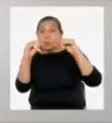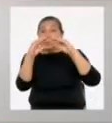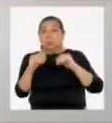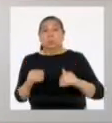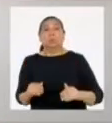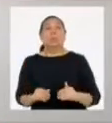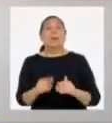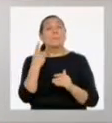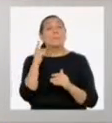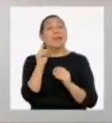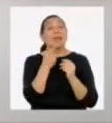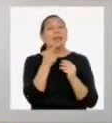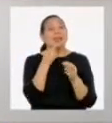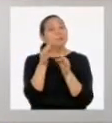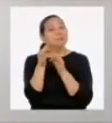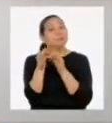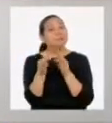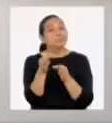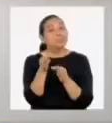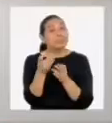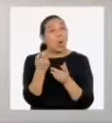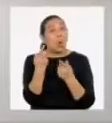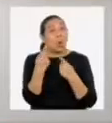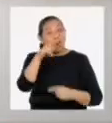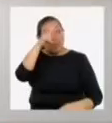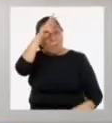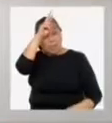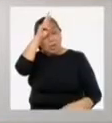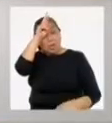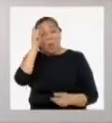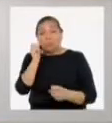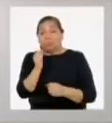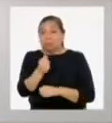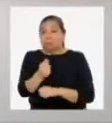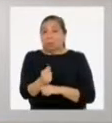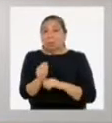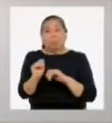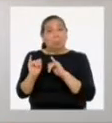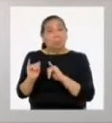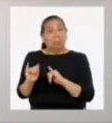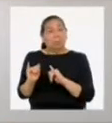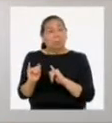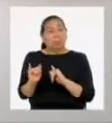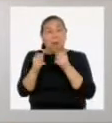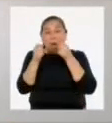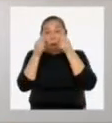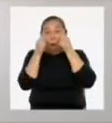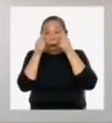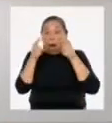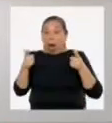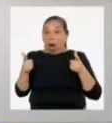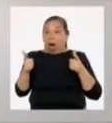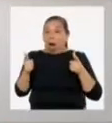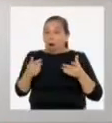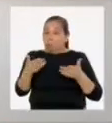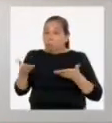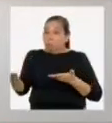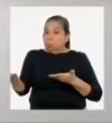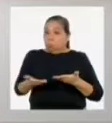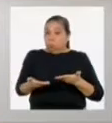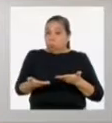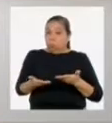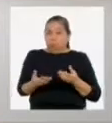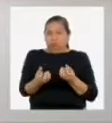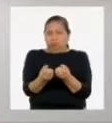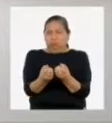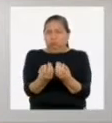Las crónicas españolas cuentan que cuando los incas los conquistaron, se quedaron tan asombrados que llevaron a